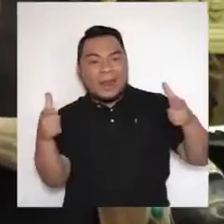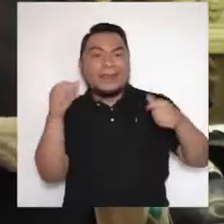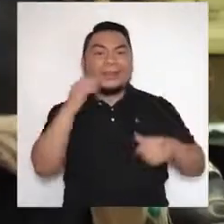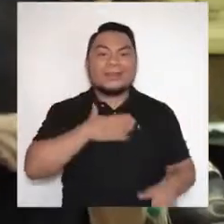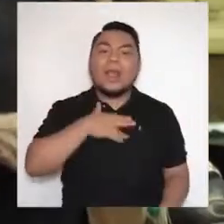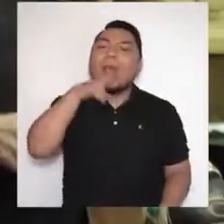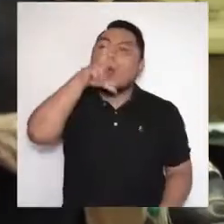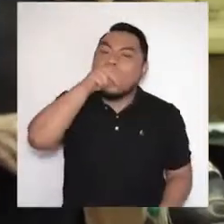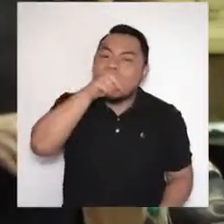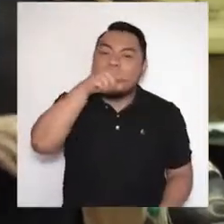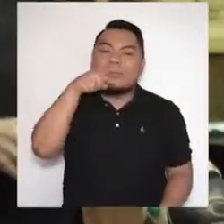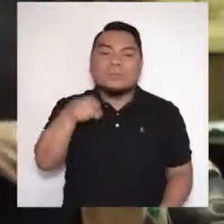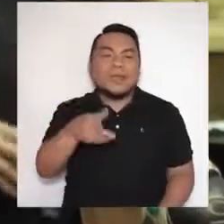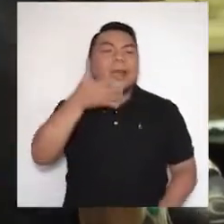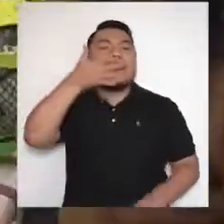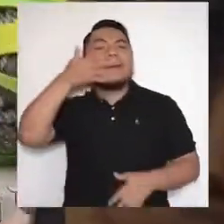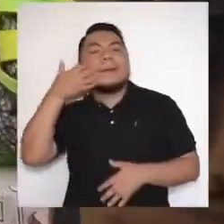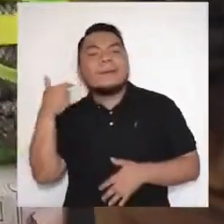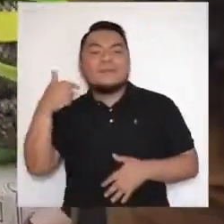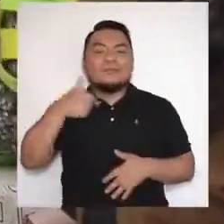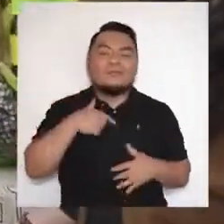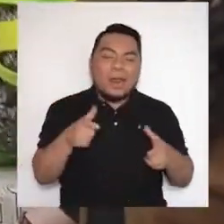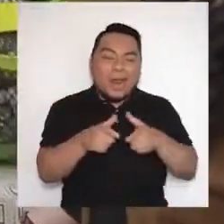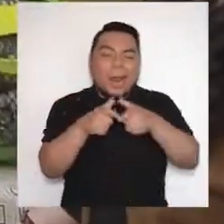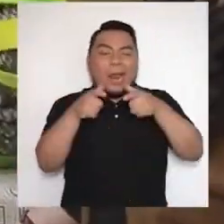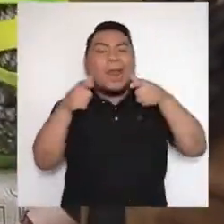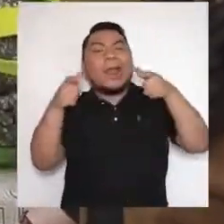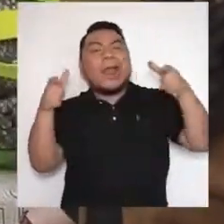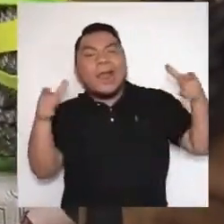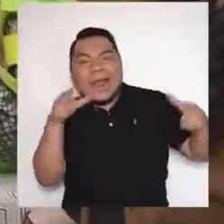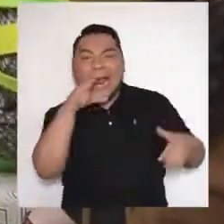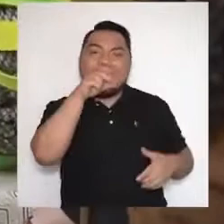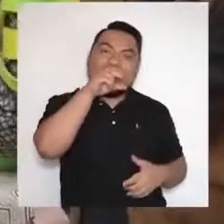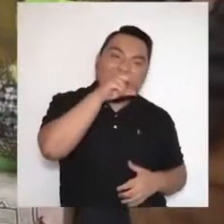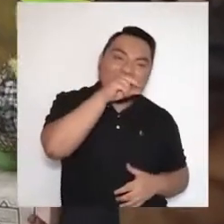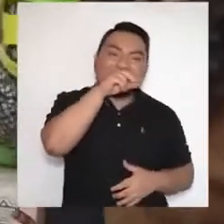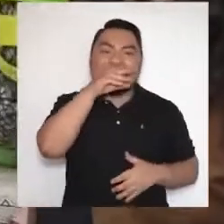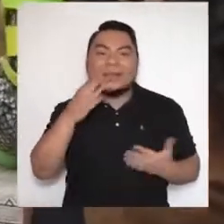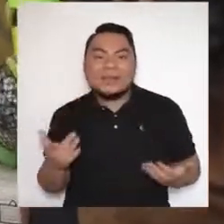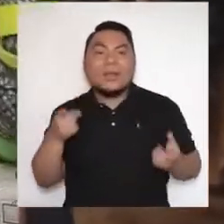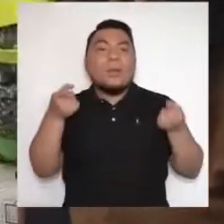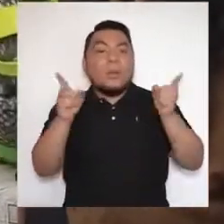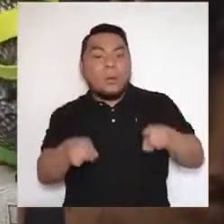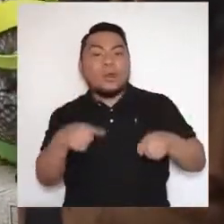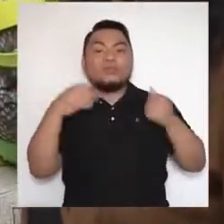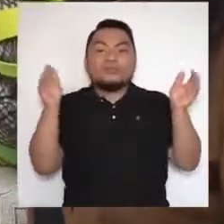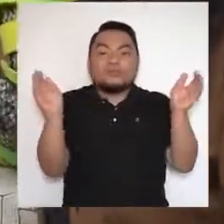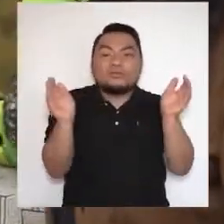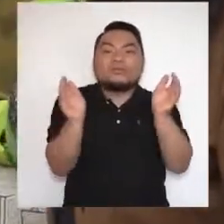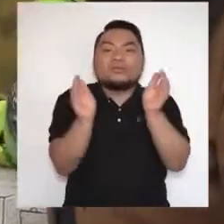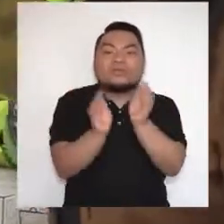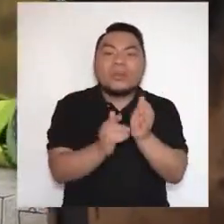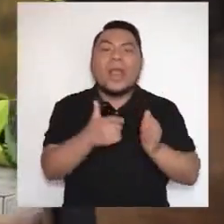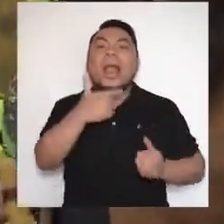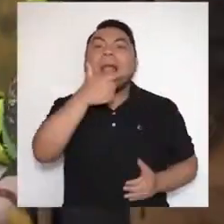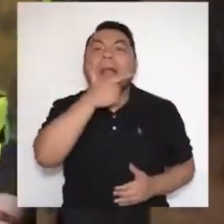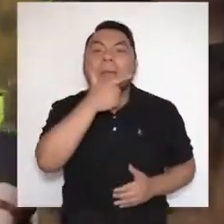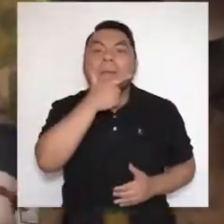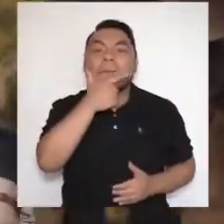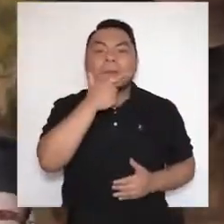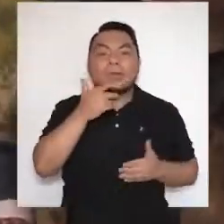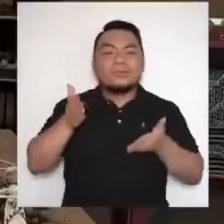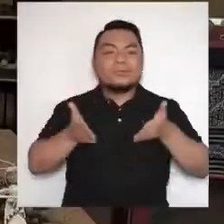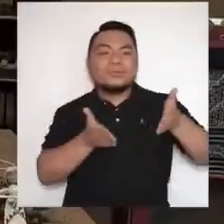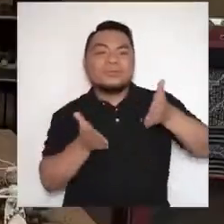No cono no diki, otroa ni shama. No cono no diki, otroa ni